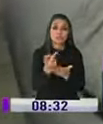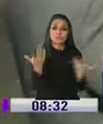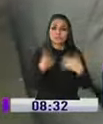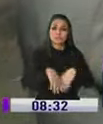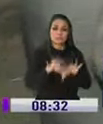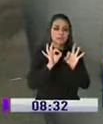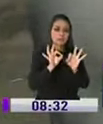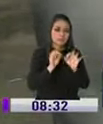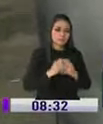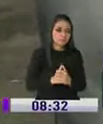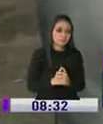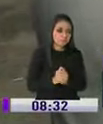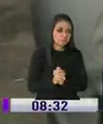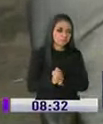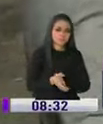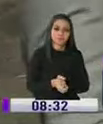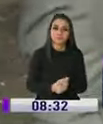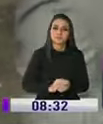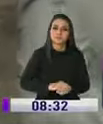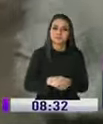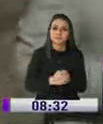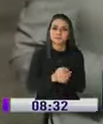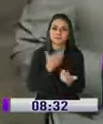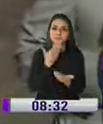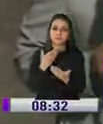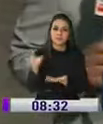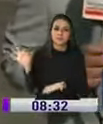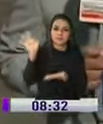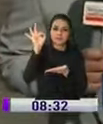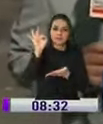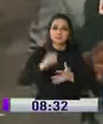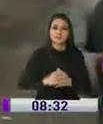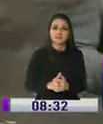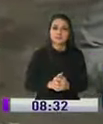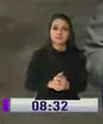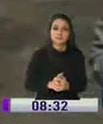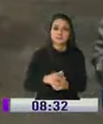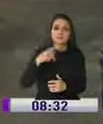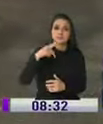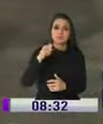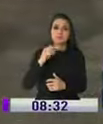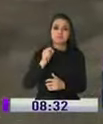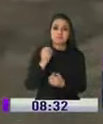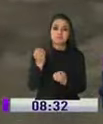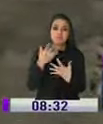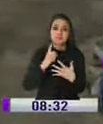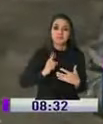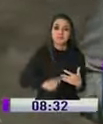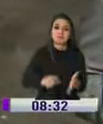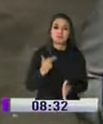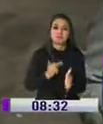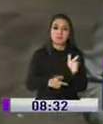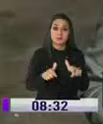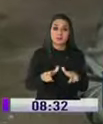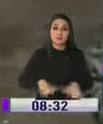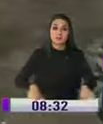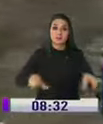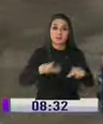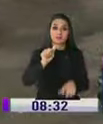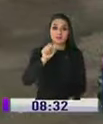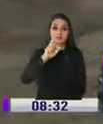con los trabajos. Bueno, agradecemos acá nosotros a Pamela Villacrés, quien nos ha dado ya detalles de lo que va a pasar acá en el sector de la Armenia.